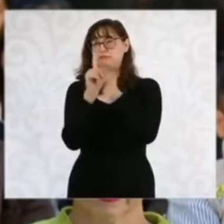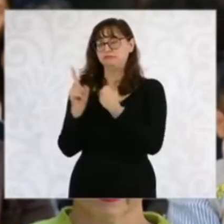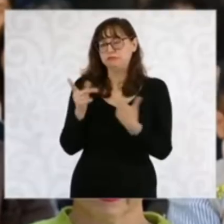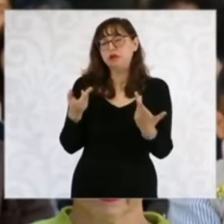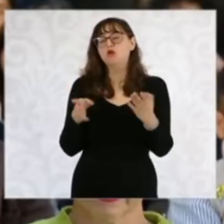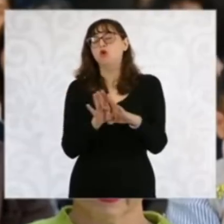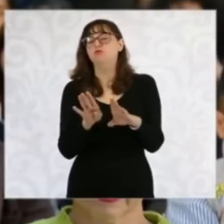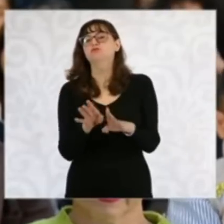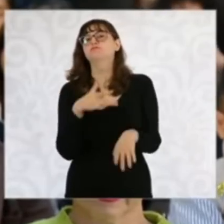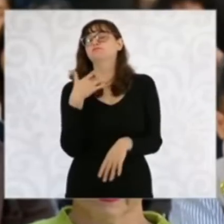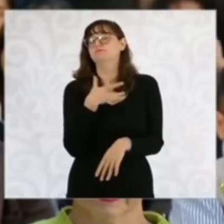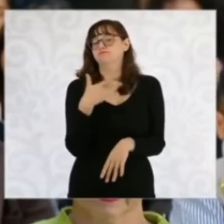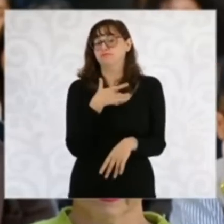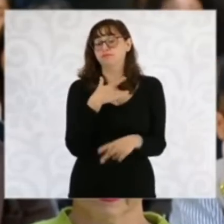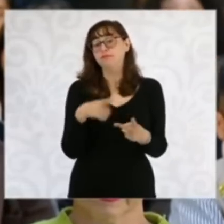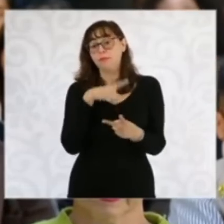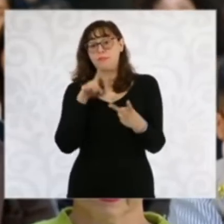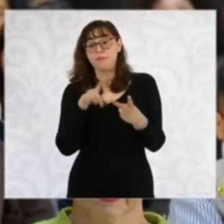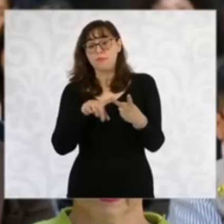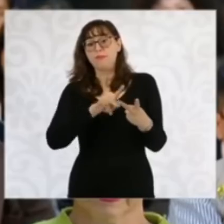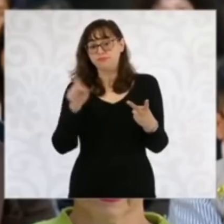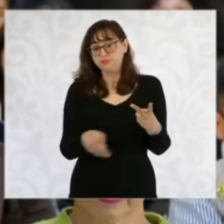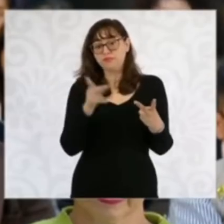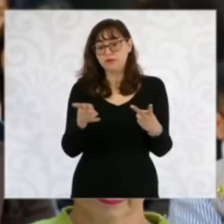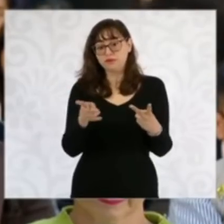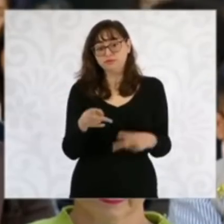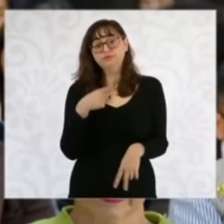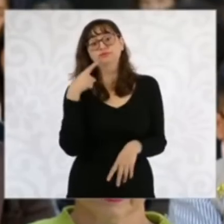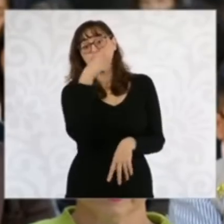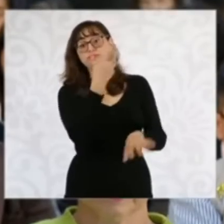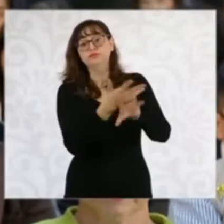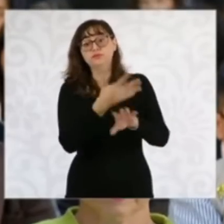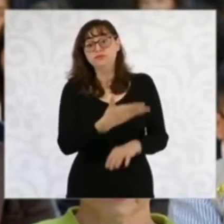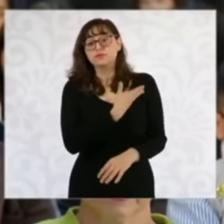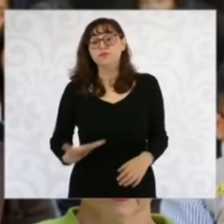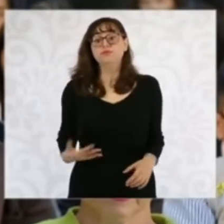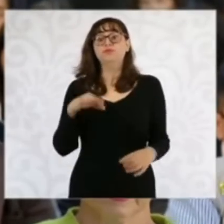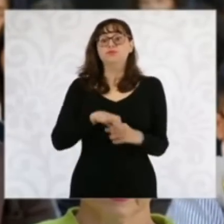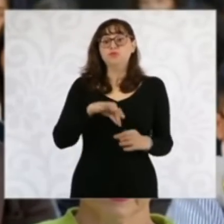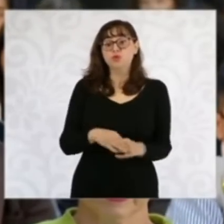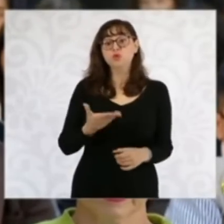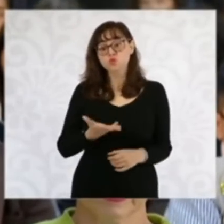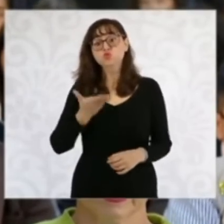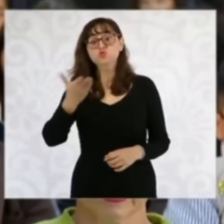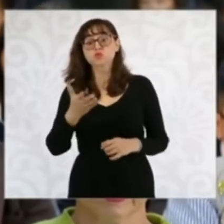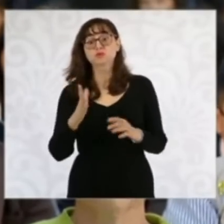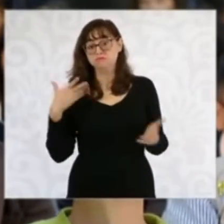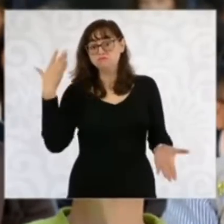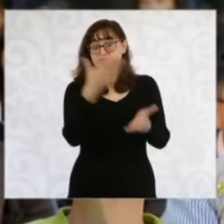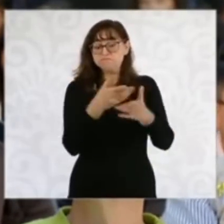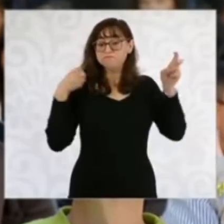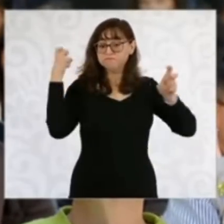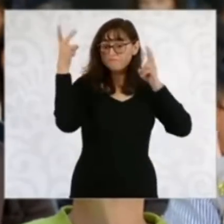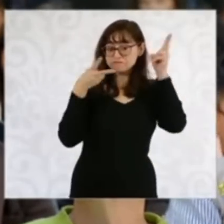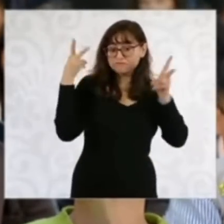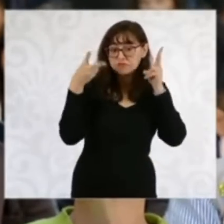gustaría también preguntarle sobre tras las elecciones presidenciales de Estados Unidos, si tiene planeada una visita cordial directamente